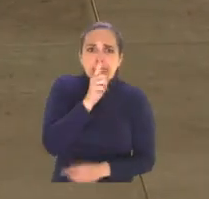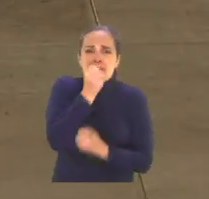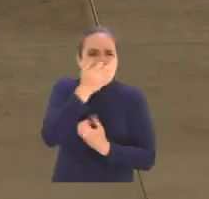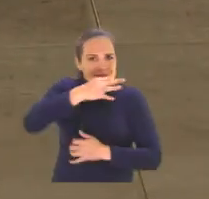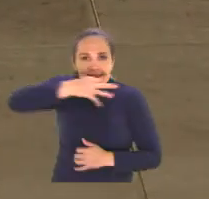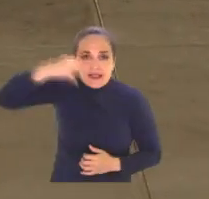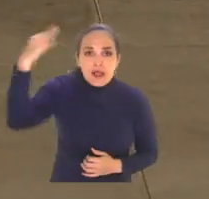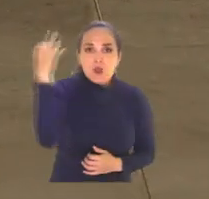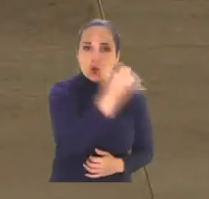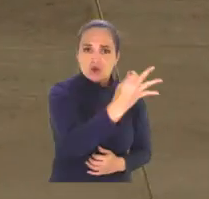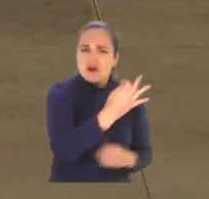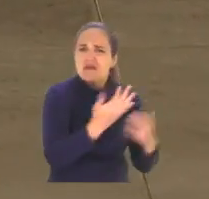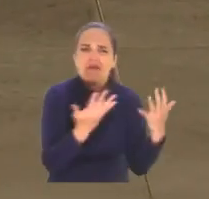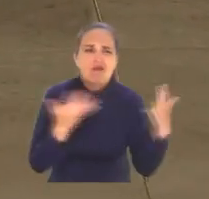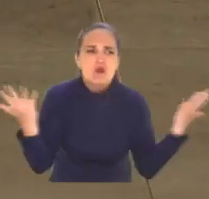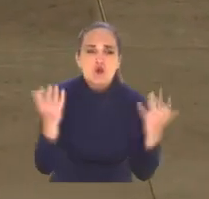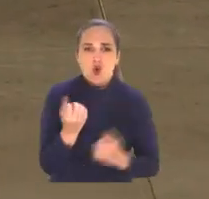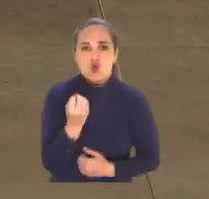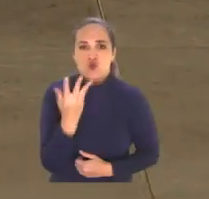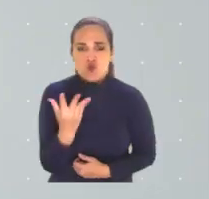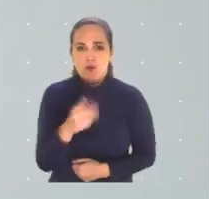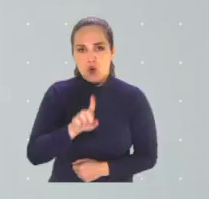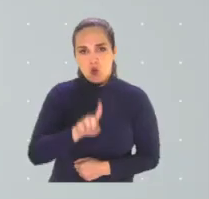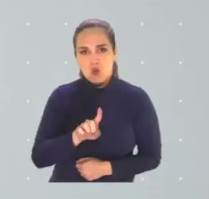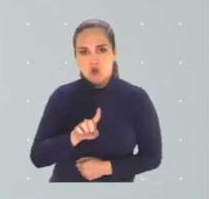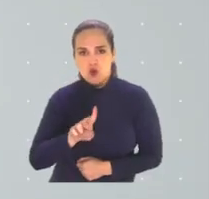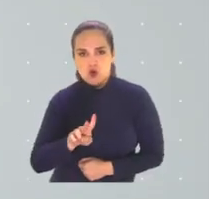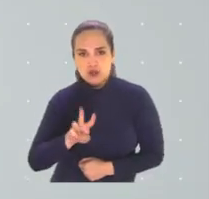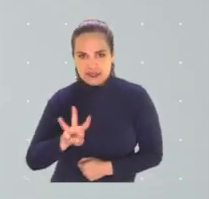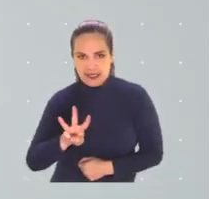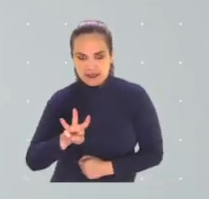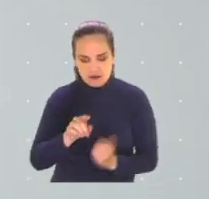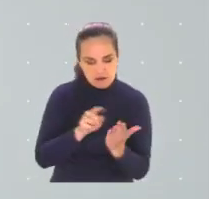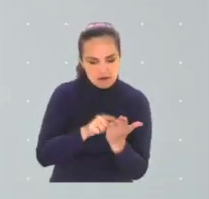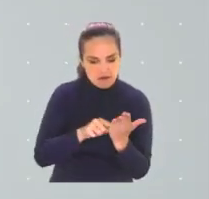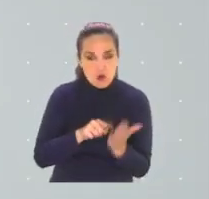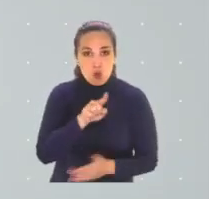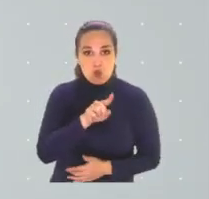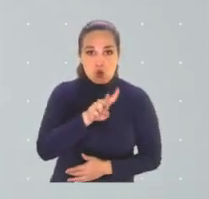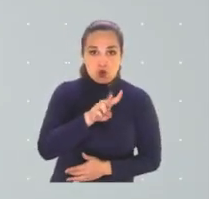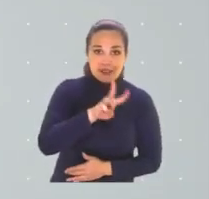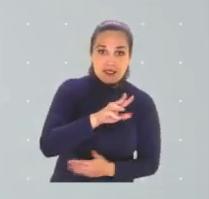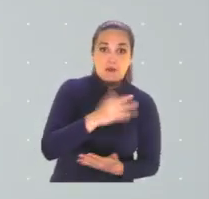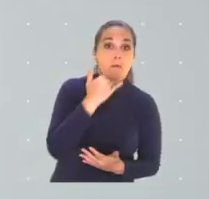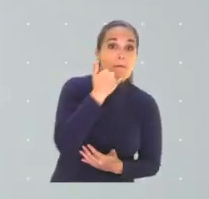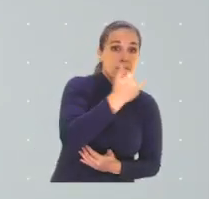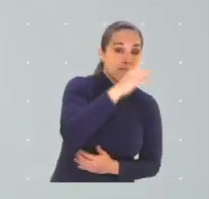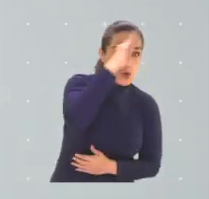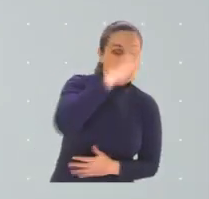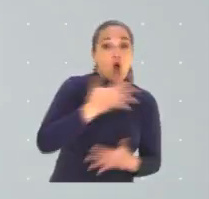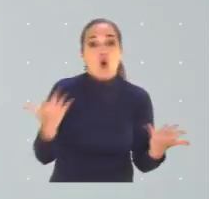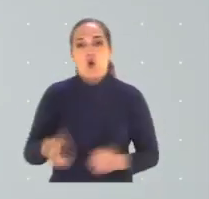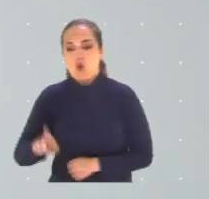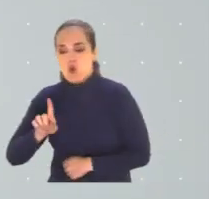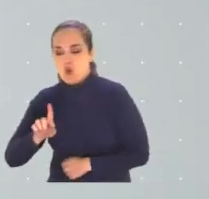de edad se vulneren, se puede comunicar a las líneas 123 de la policía y 141 del ICBF.